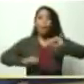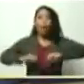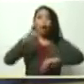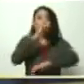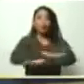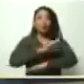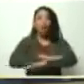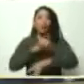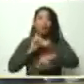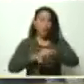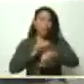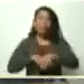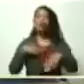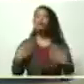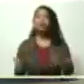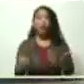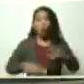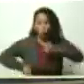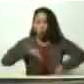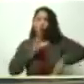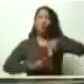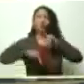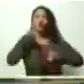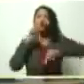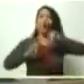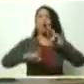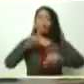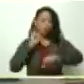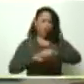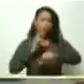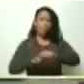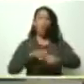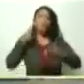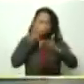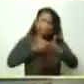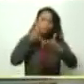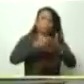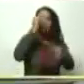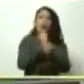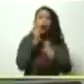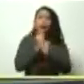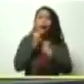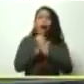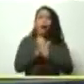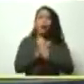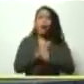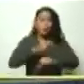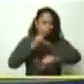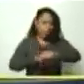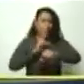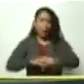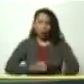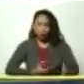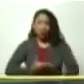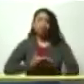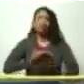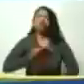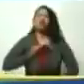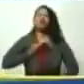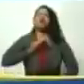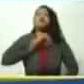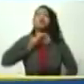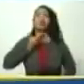es tiempo de construcción es tiempo de perseverancia es tiempo de renacimiento de refundación